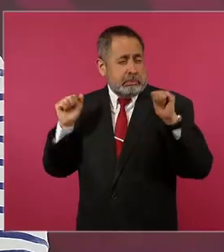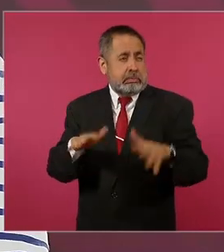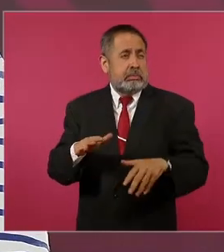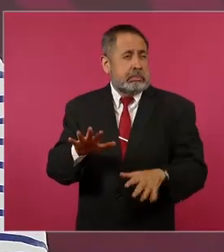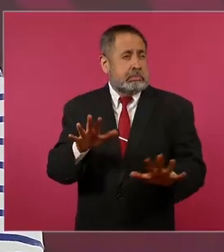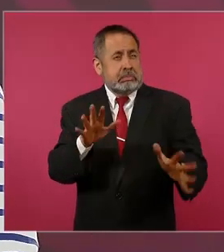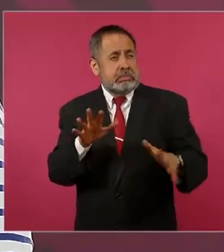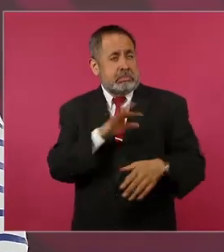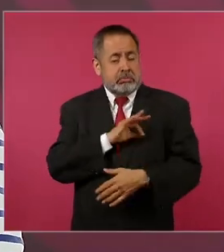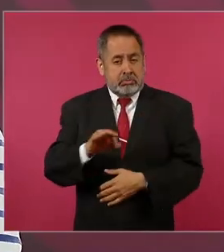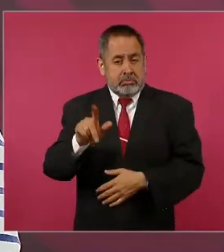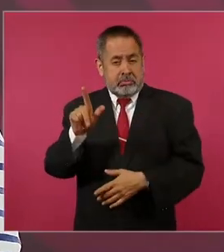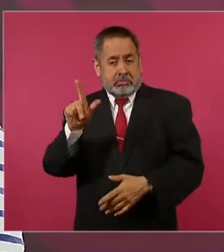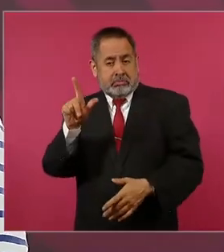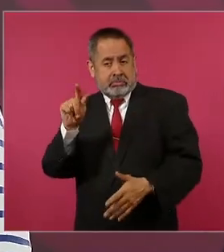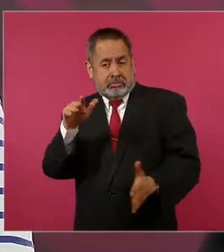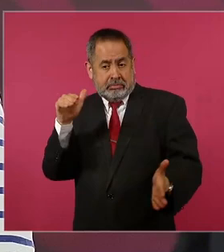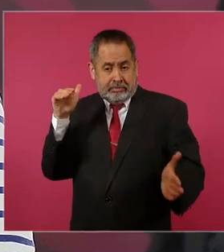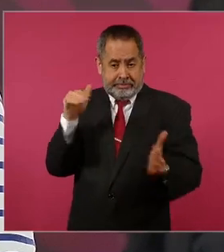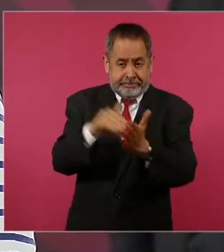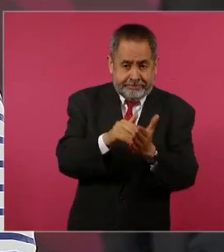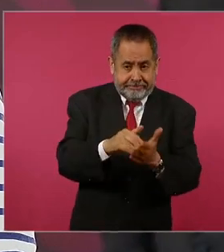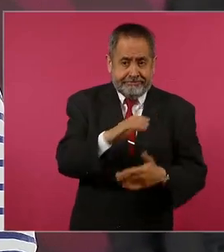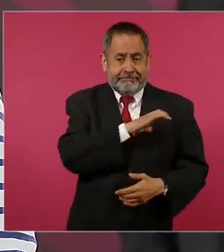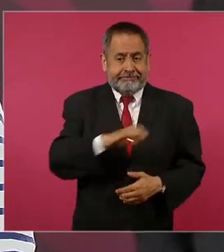mil candidatos y candidatas